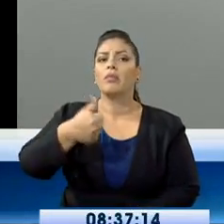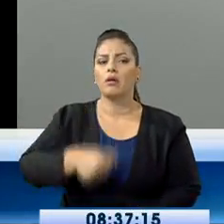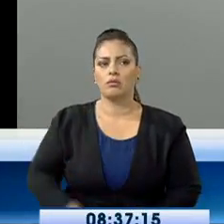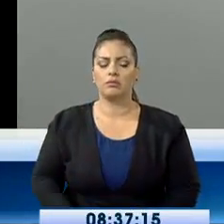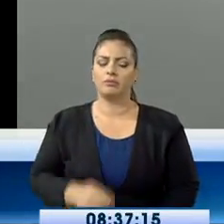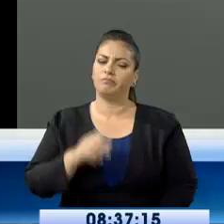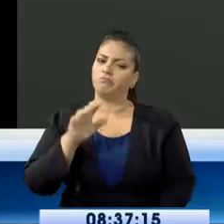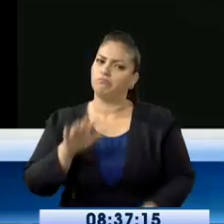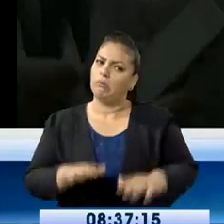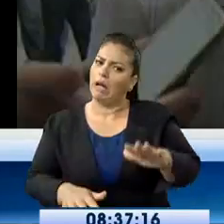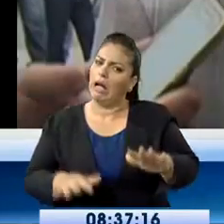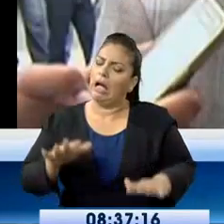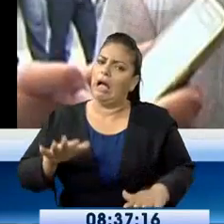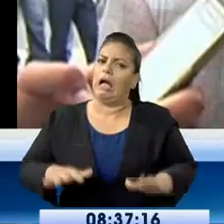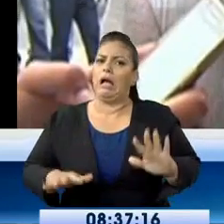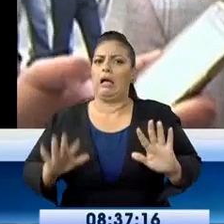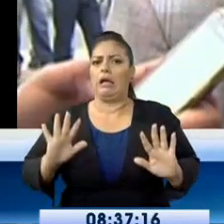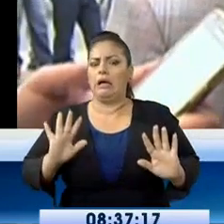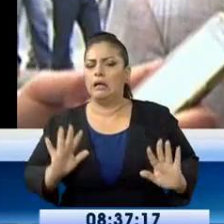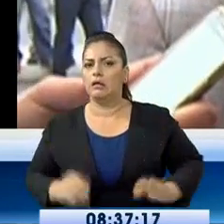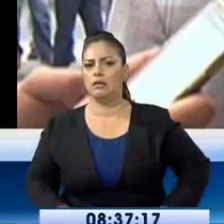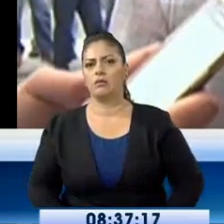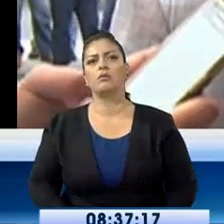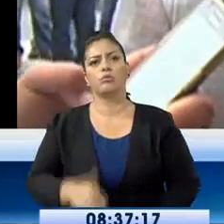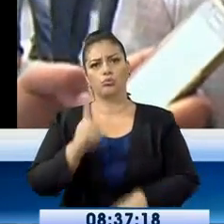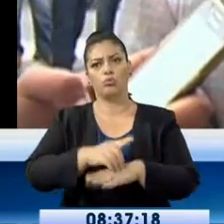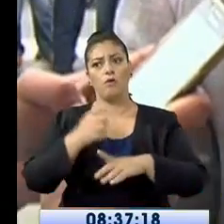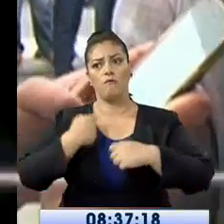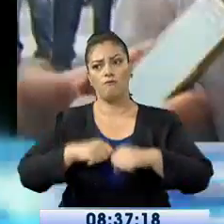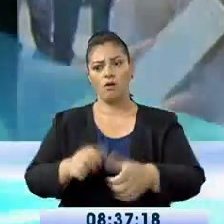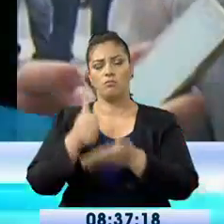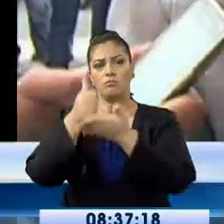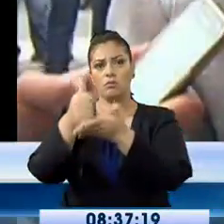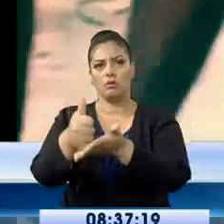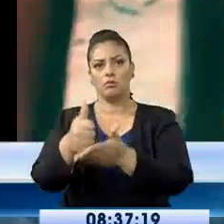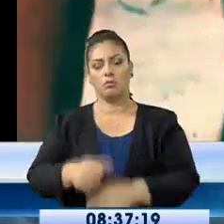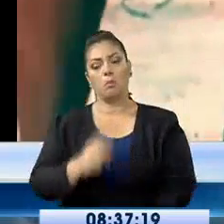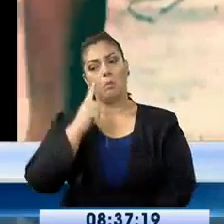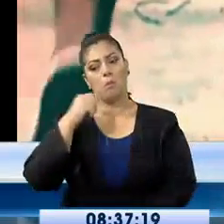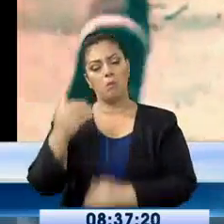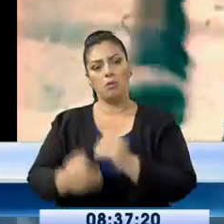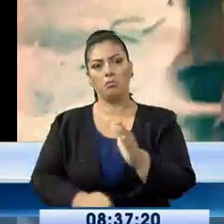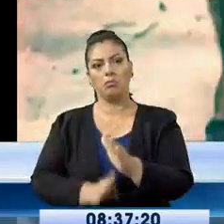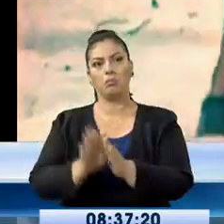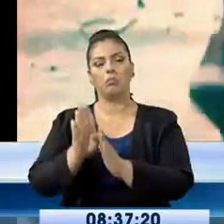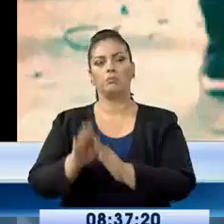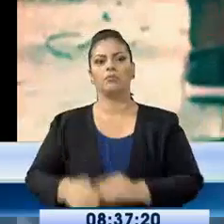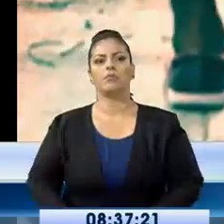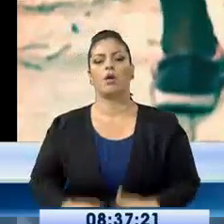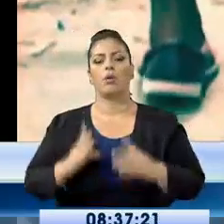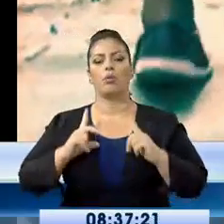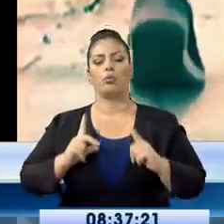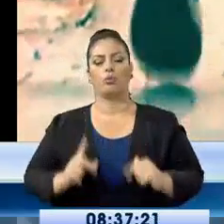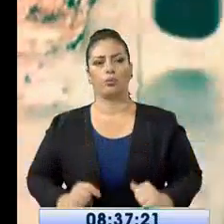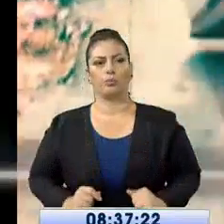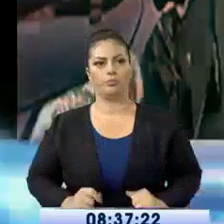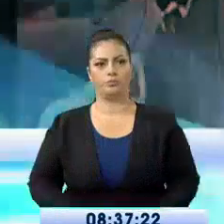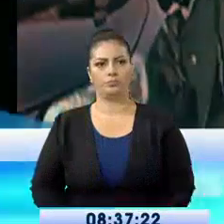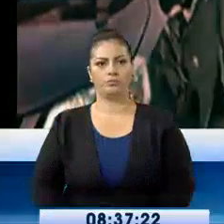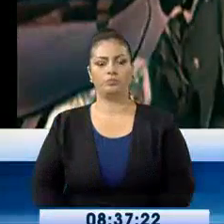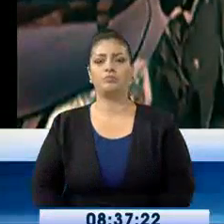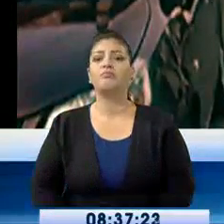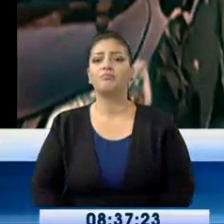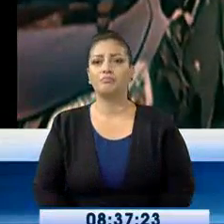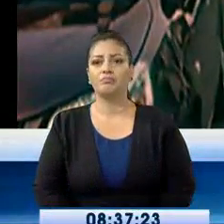estable su estado de salud, pero entiendo que están haciendo todo lo posible y va a salir adelante. La joven, en su intento por alejarse del agresor, se